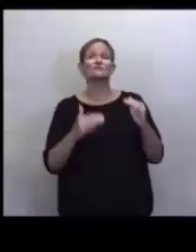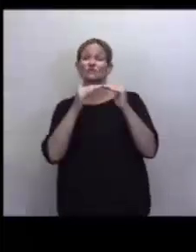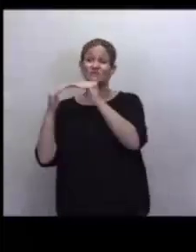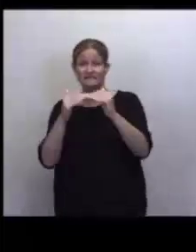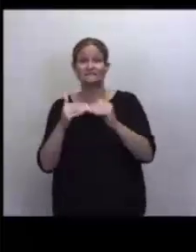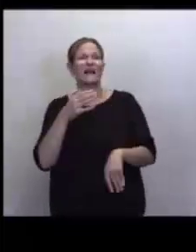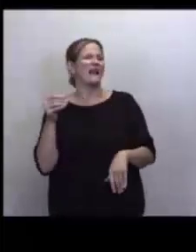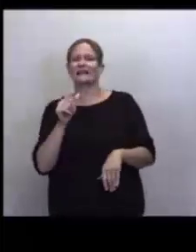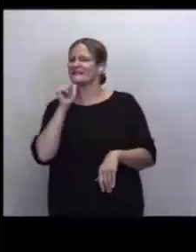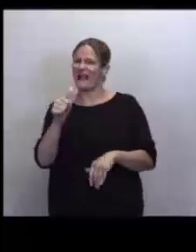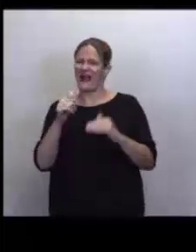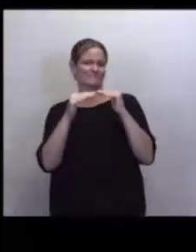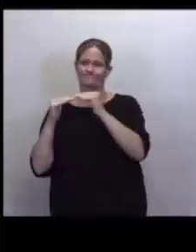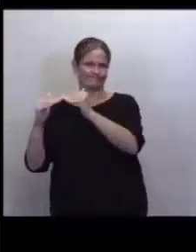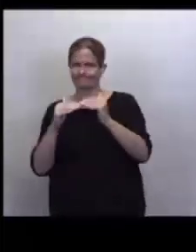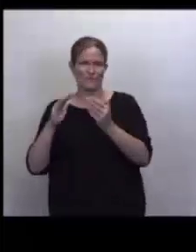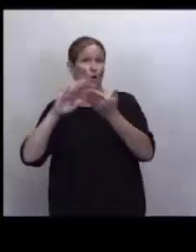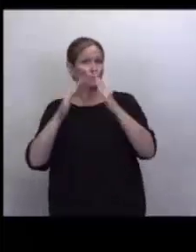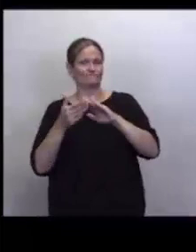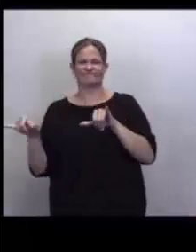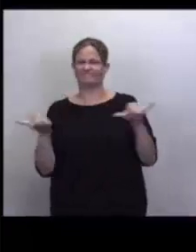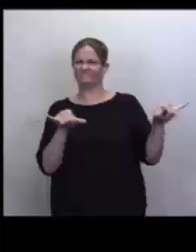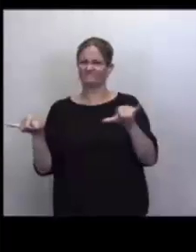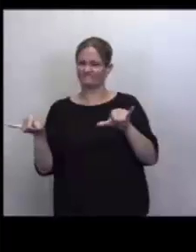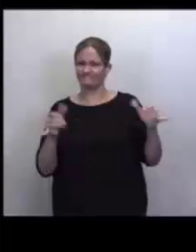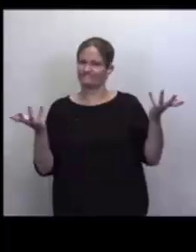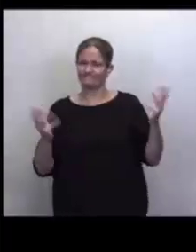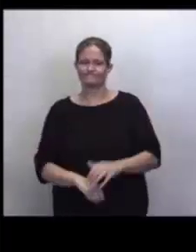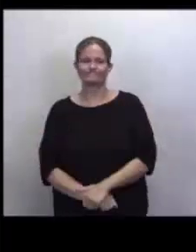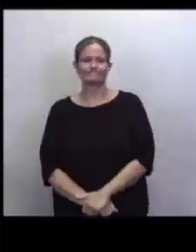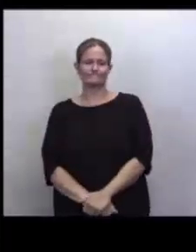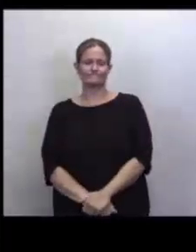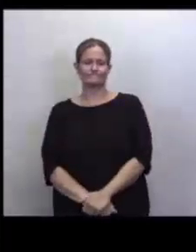comunidades afectadas por la justicia ambiental y no ambiental.